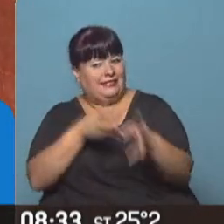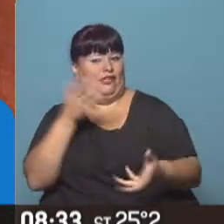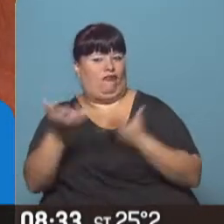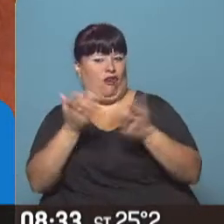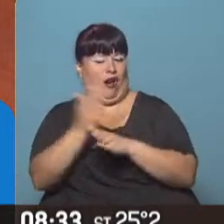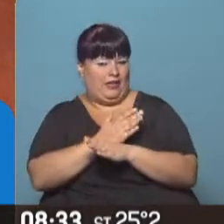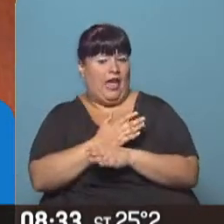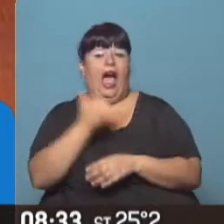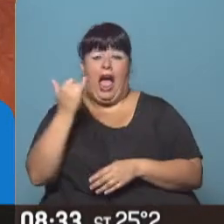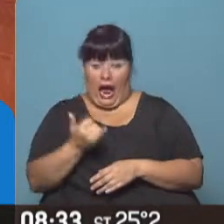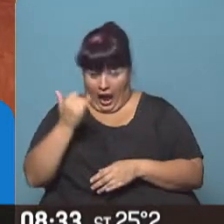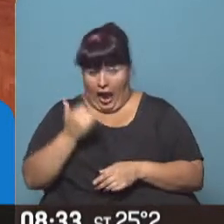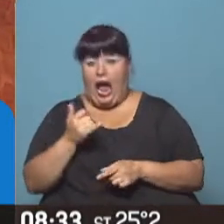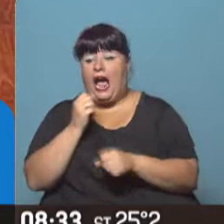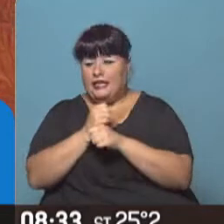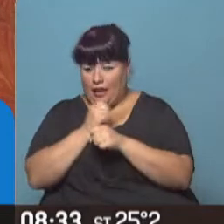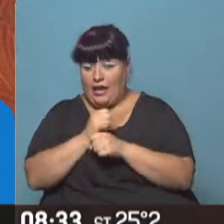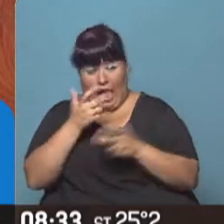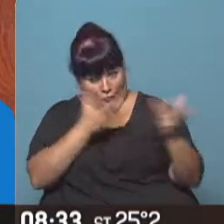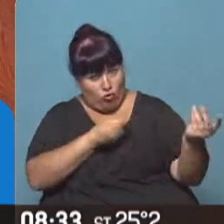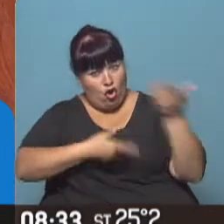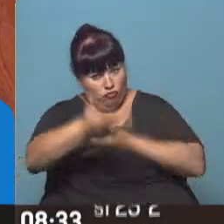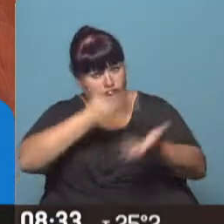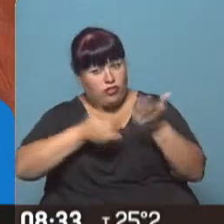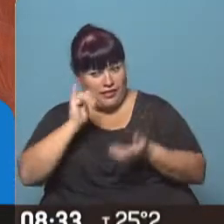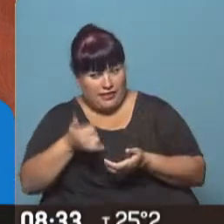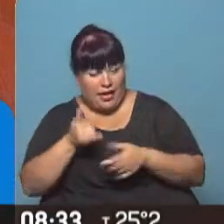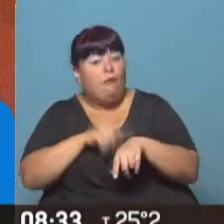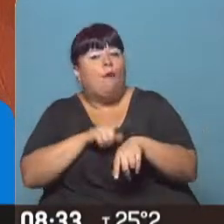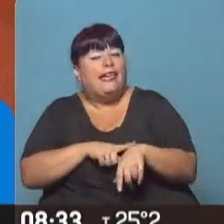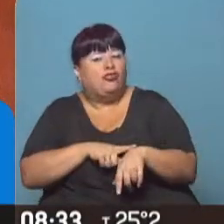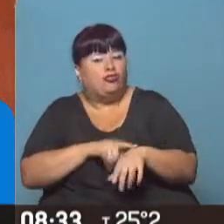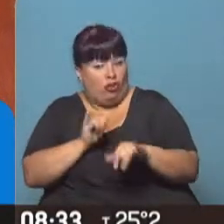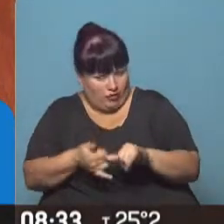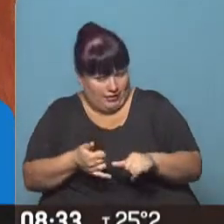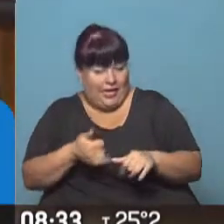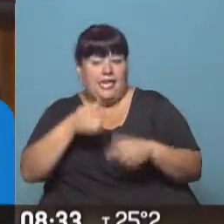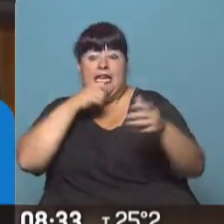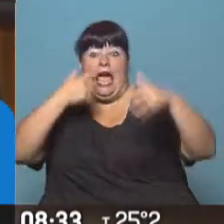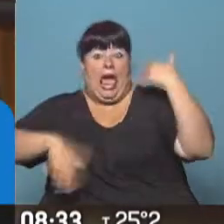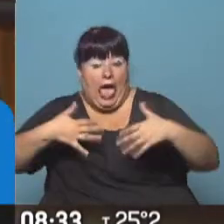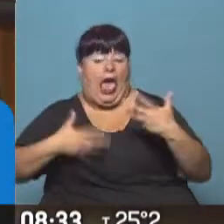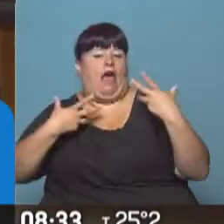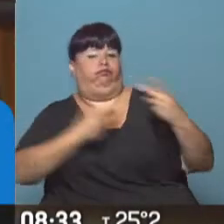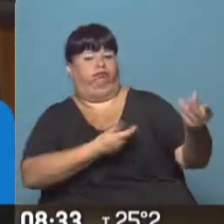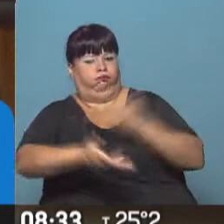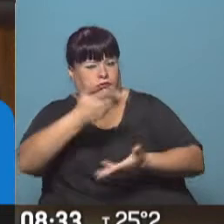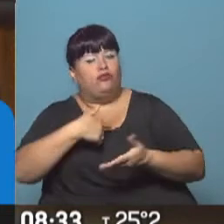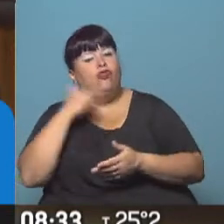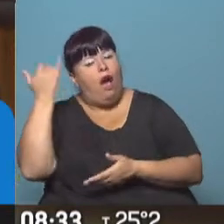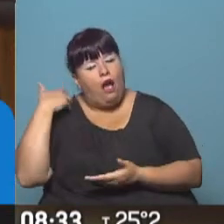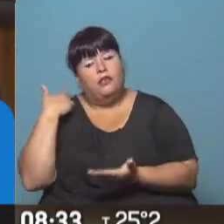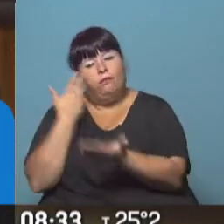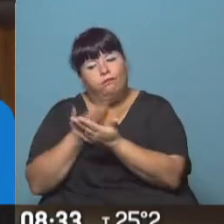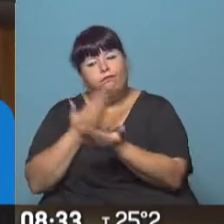incendios existen obviamente acciones que se hay colaboración y cooperación del momento en el momento frente a la emergencia yo vengo planteando ya